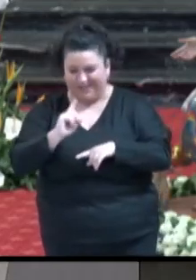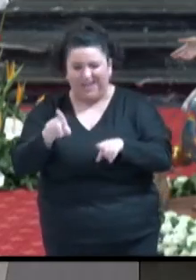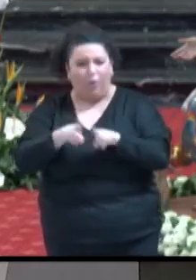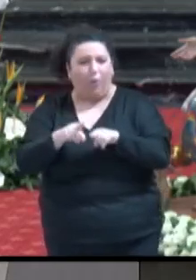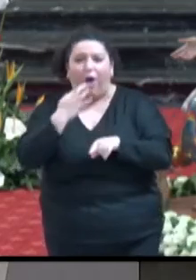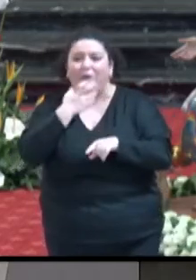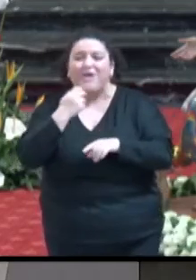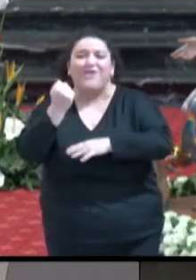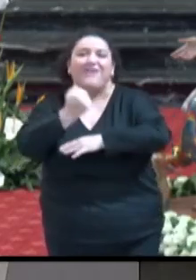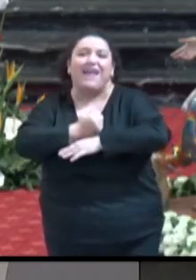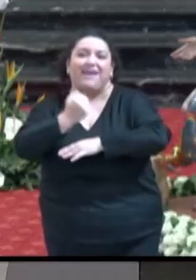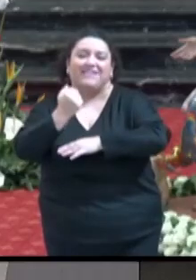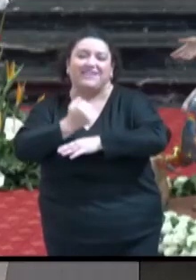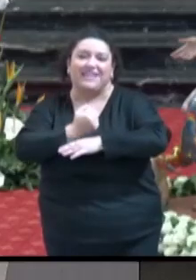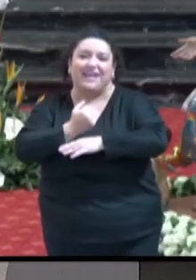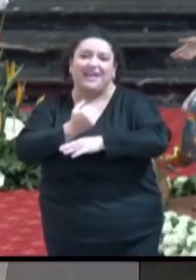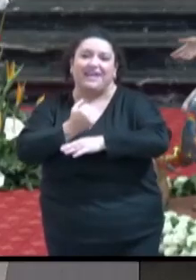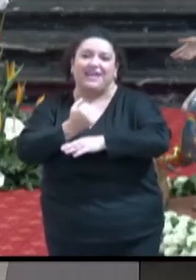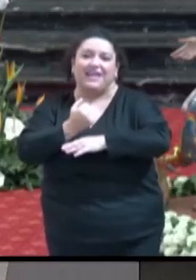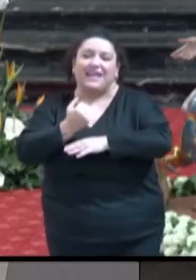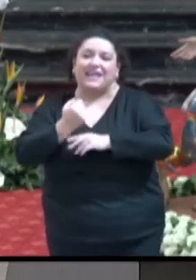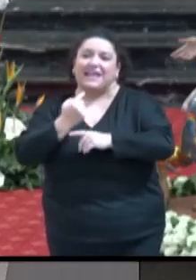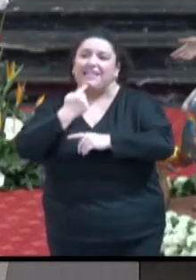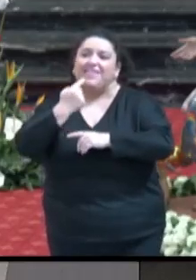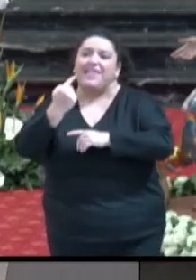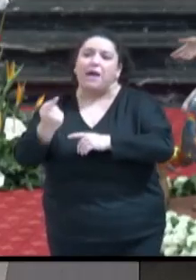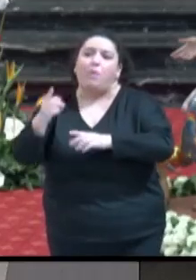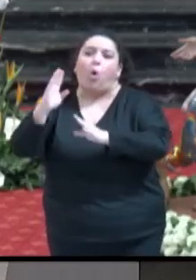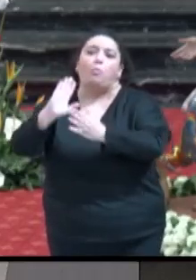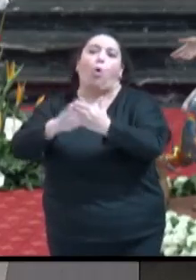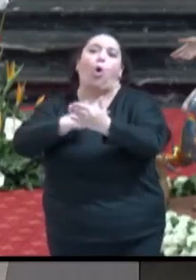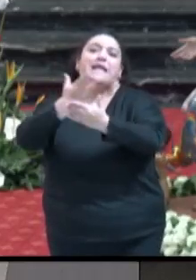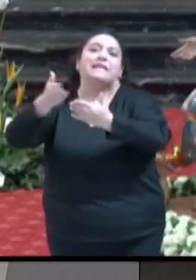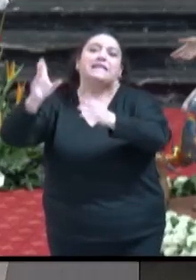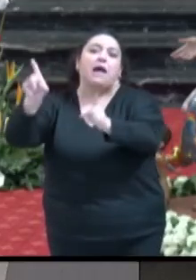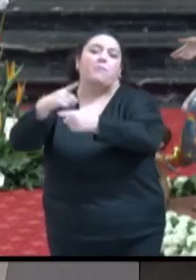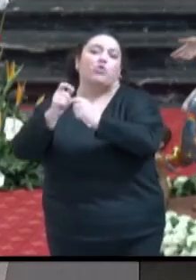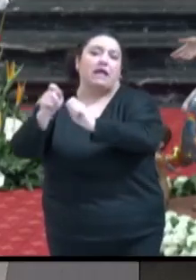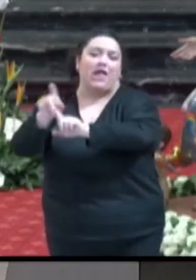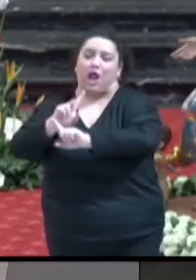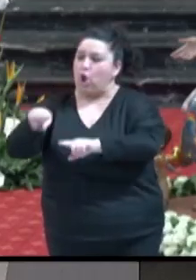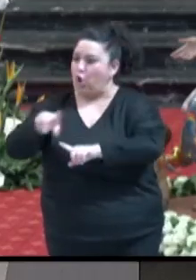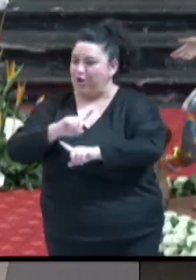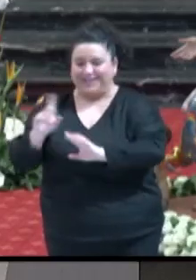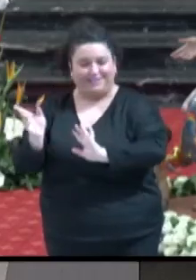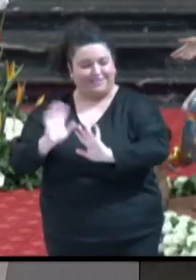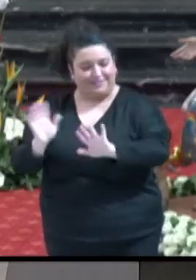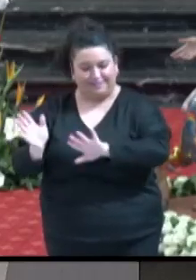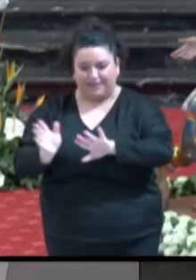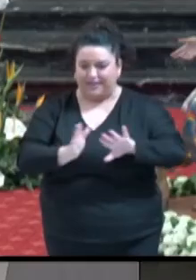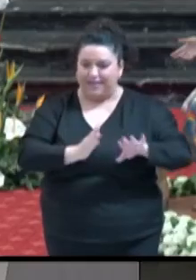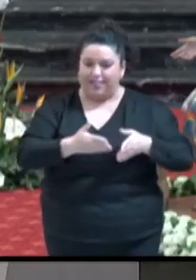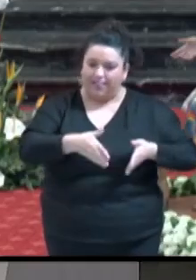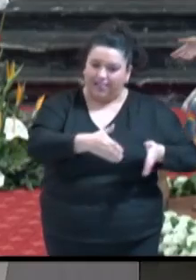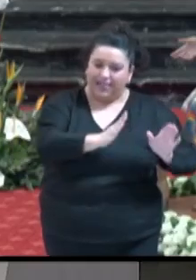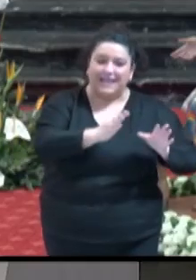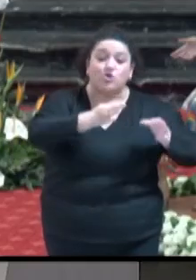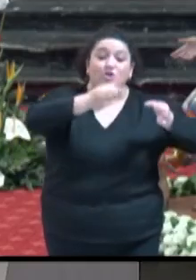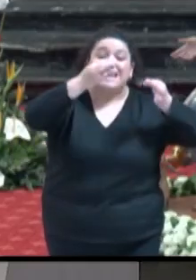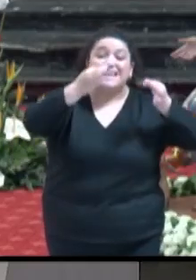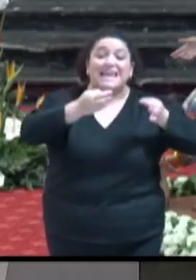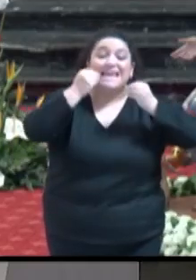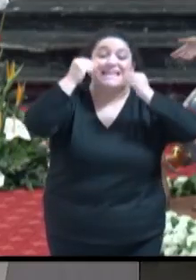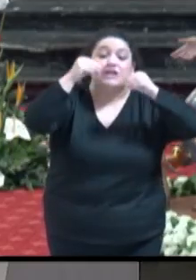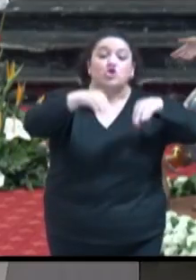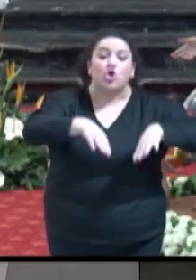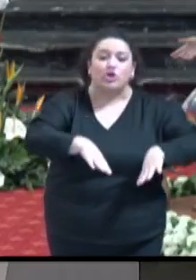de Navidad a los que les ponemos poesía y música no es una realidad